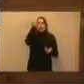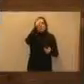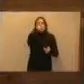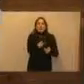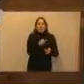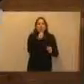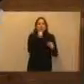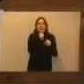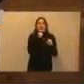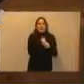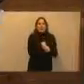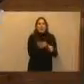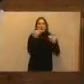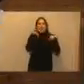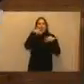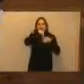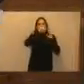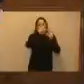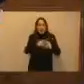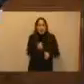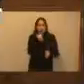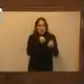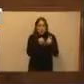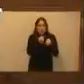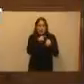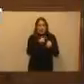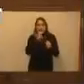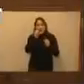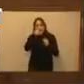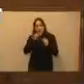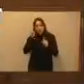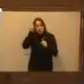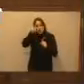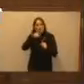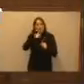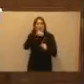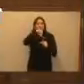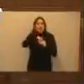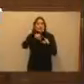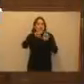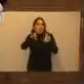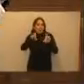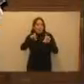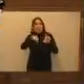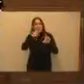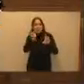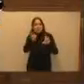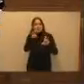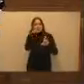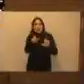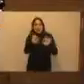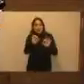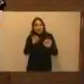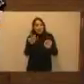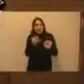puestos de responsabilidad en la Administración Autonómica y que tras años dedicado a una actividad privada, luego ocupa un puesto directivo en una empresa. ¿Debería esa persona haber